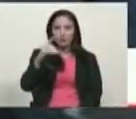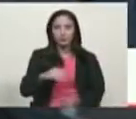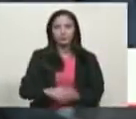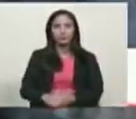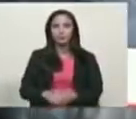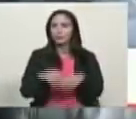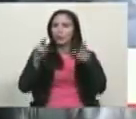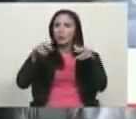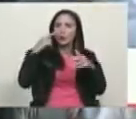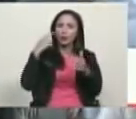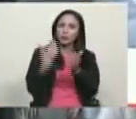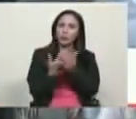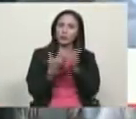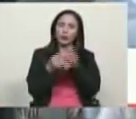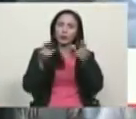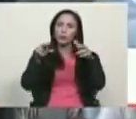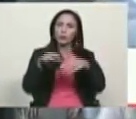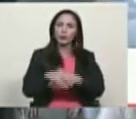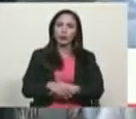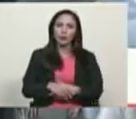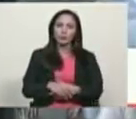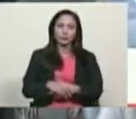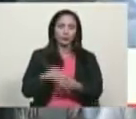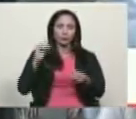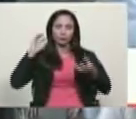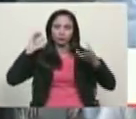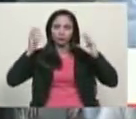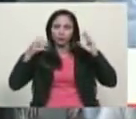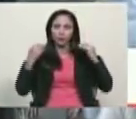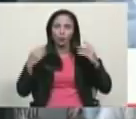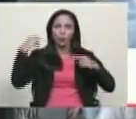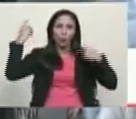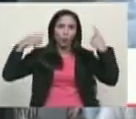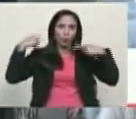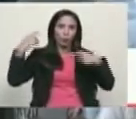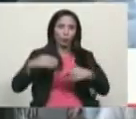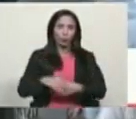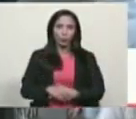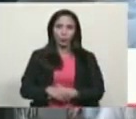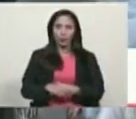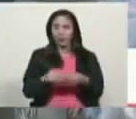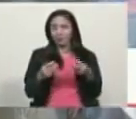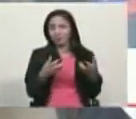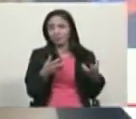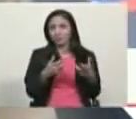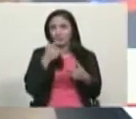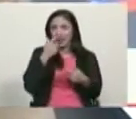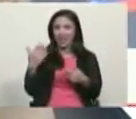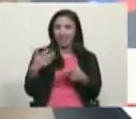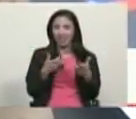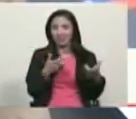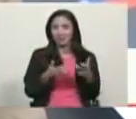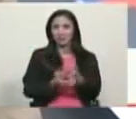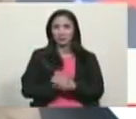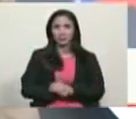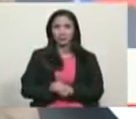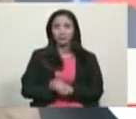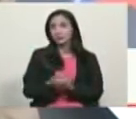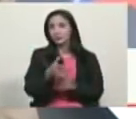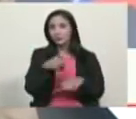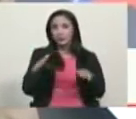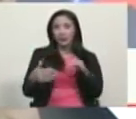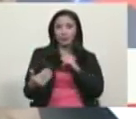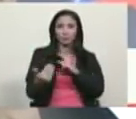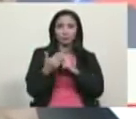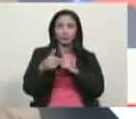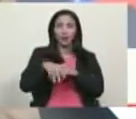nunca habíamos visto una locura tan despiadada dirigida contra el